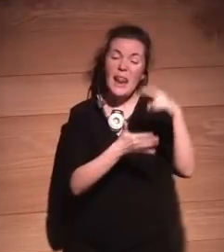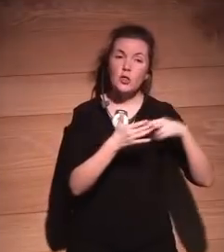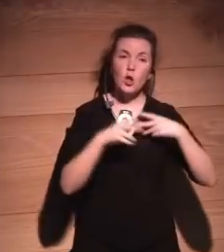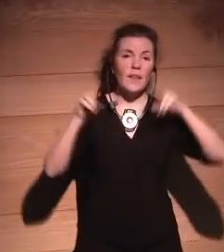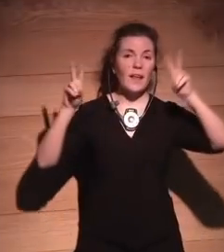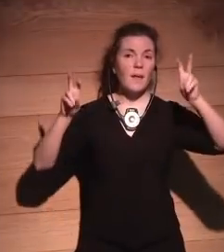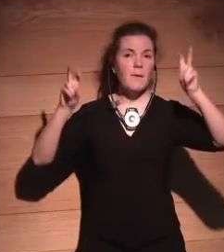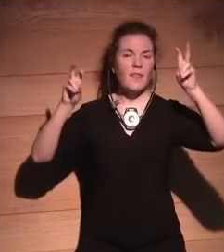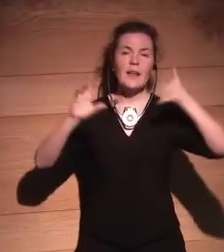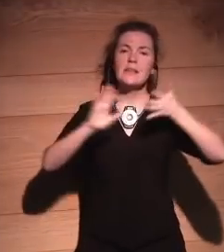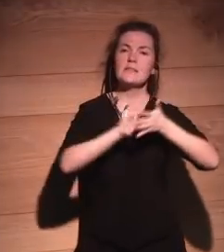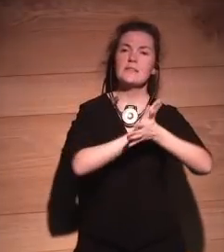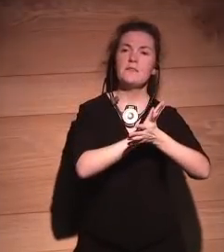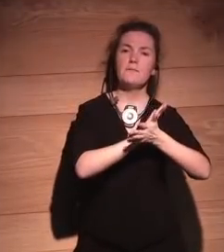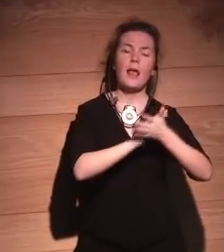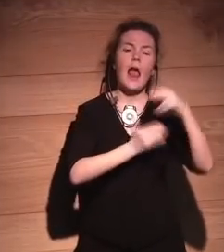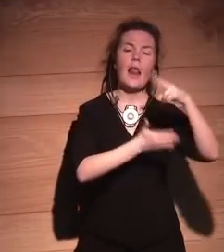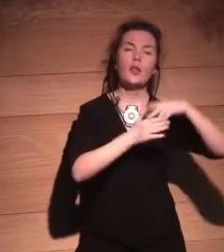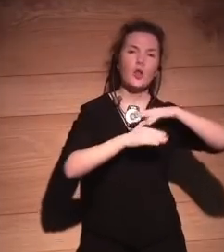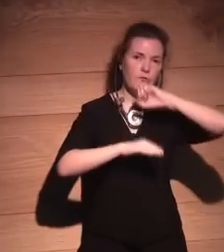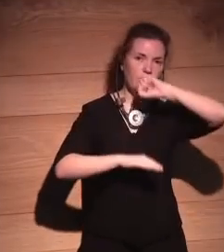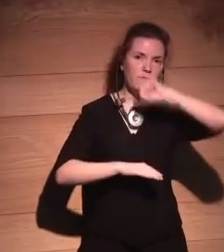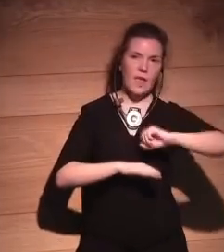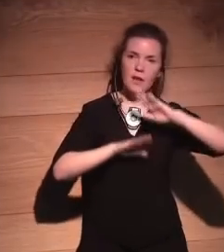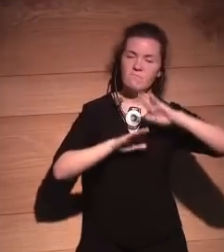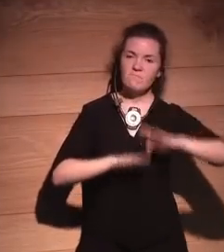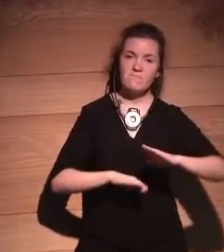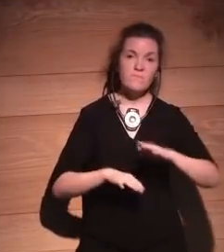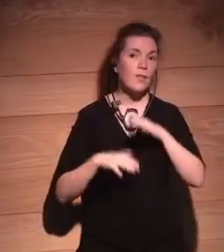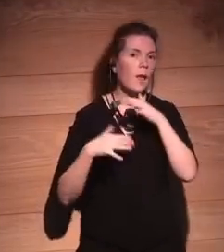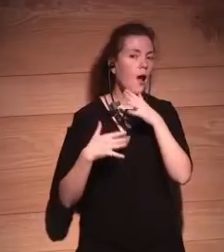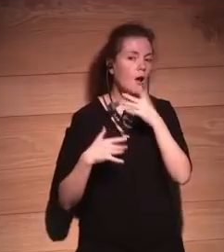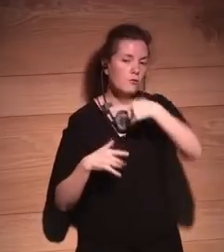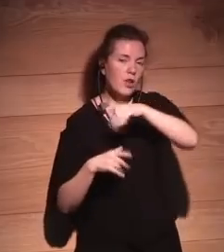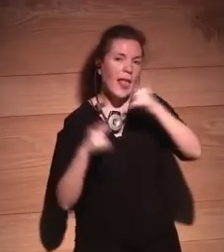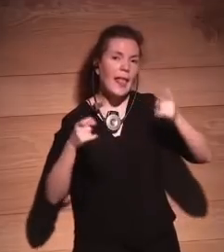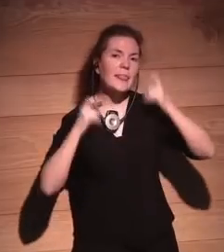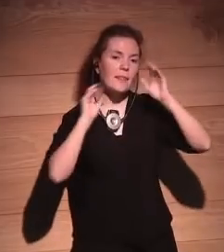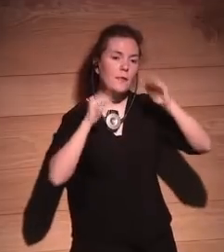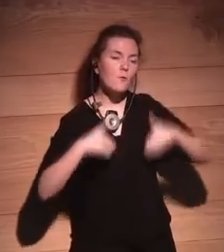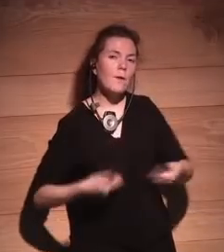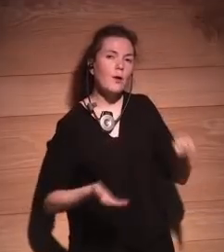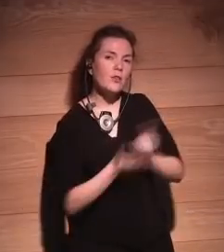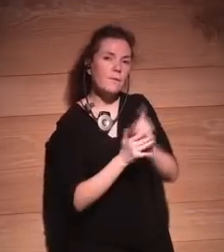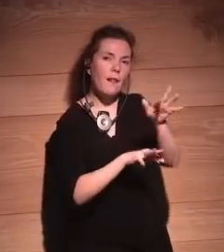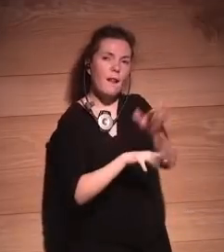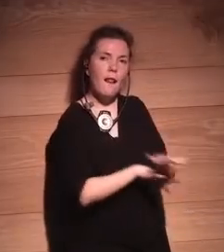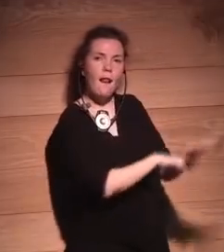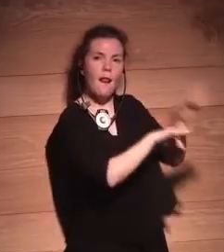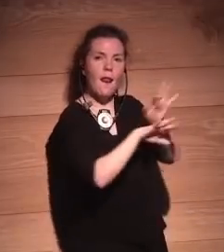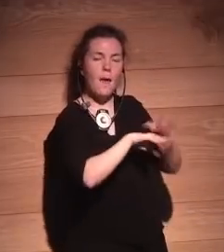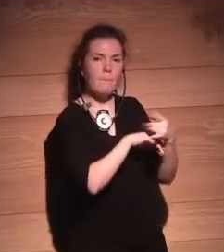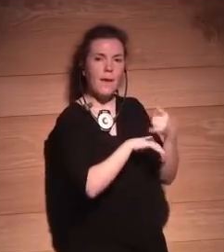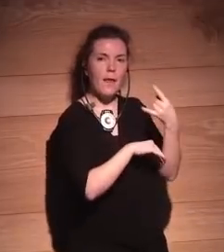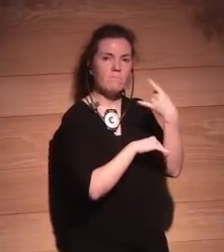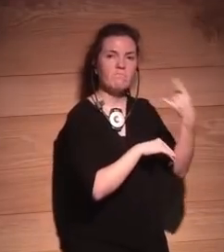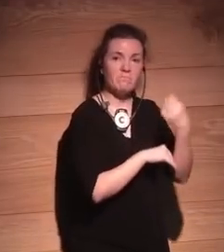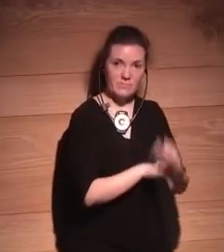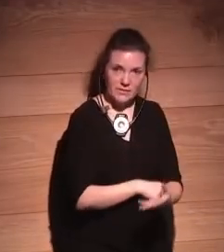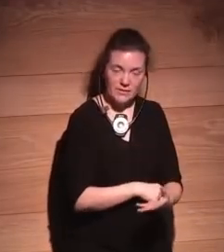cabecera es aquel lector fiel que ahora estamos intentando volver a seducir y a enamorar. Pero el